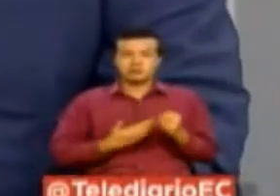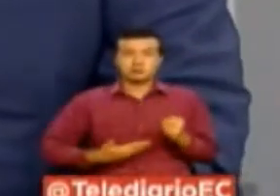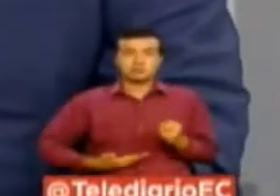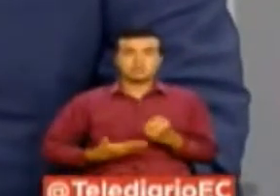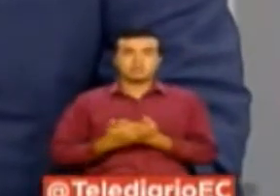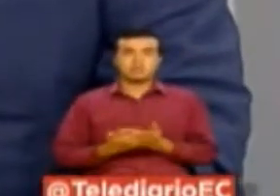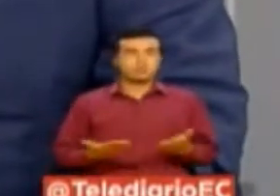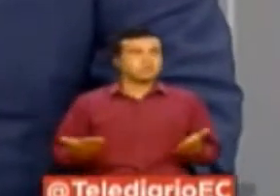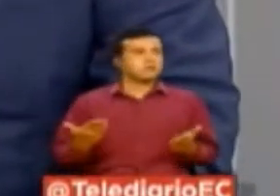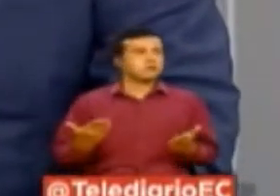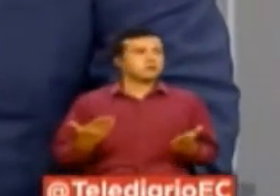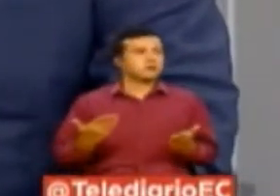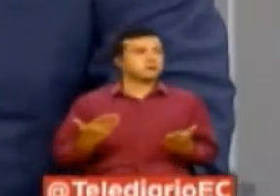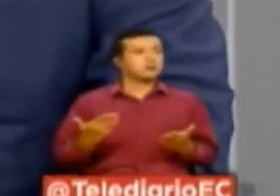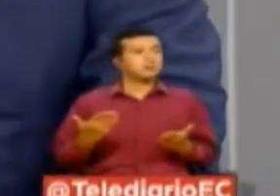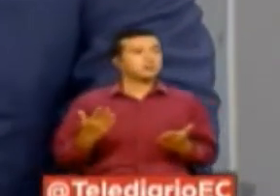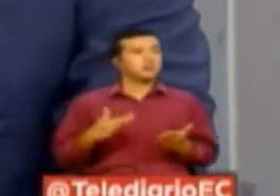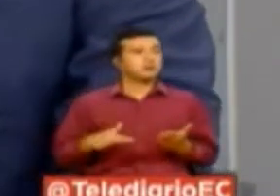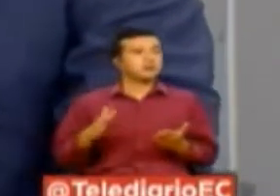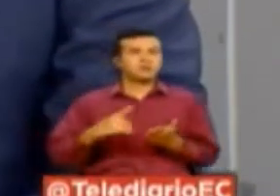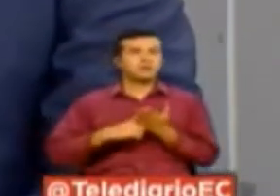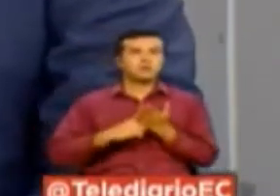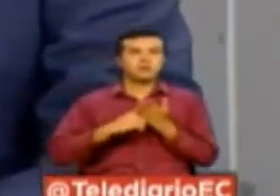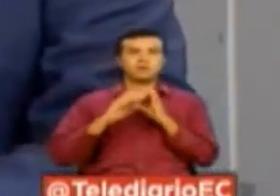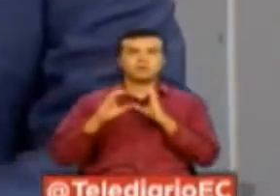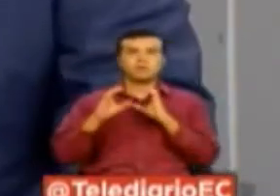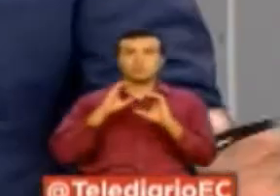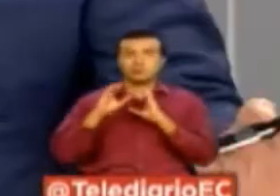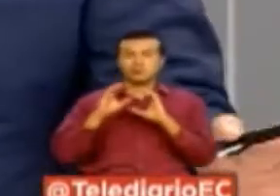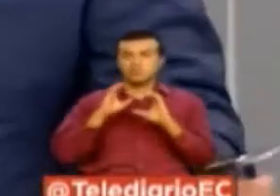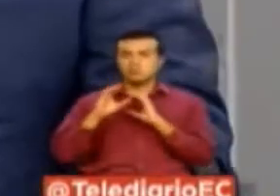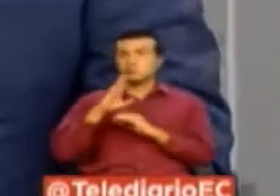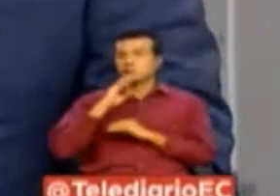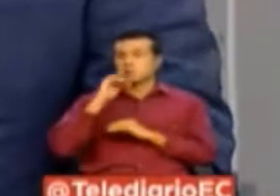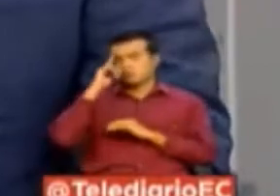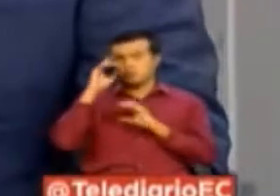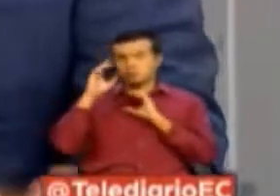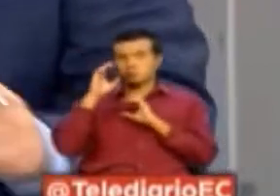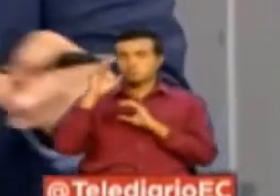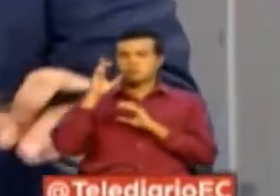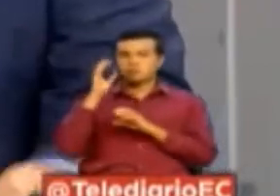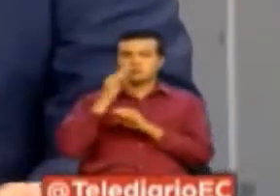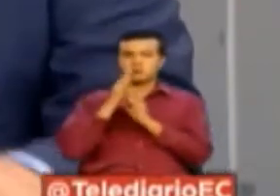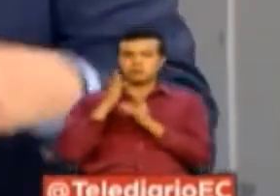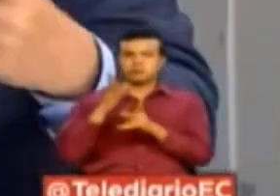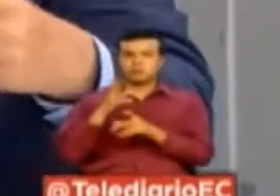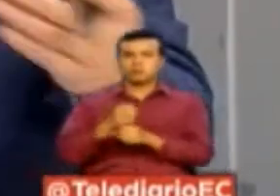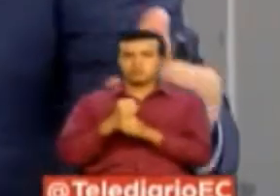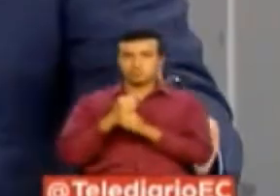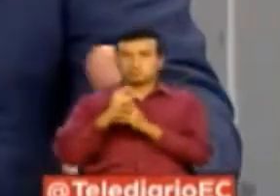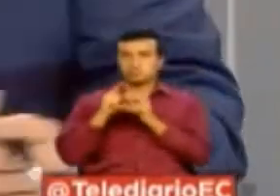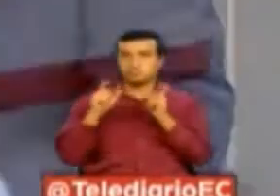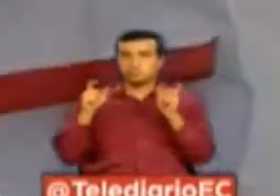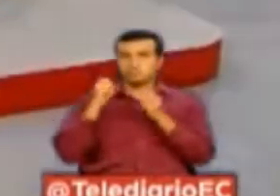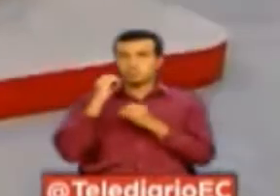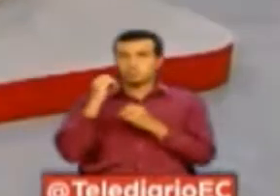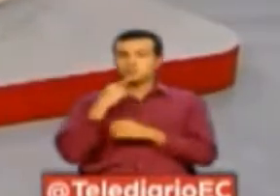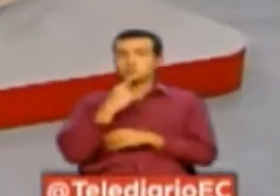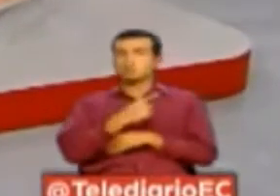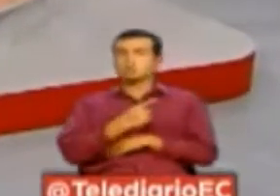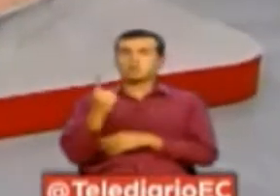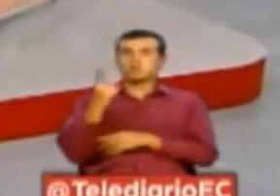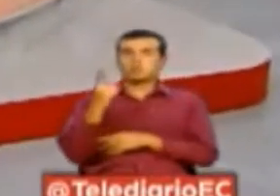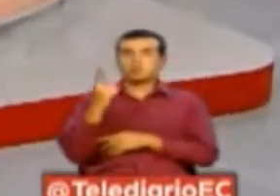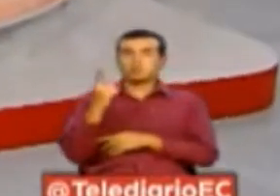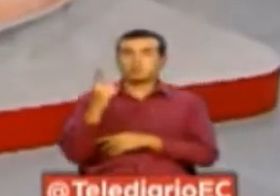de la república rafael correa tenía contacto fluido con funcionarios de seguridad al punto de que éstos le aseguraron que